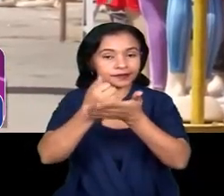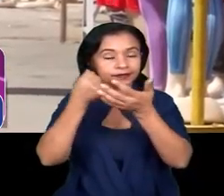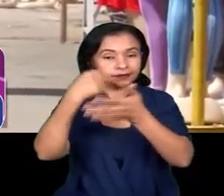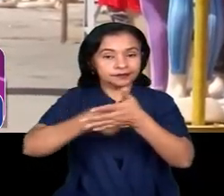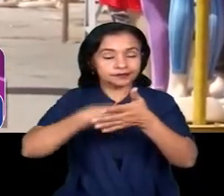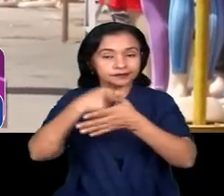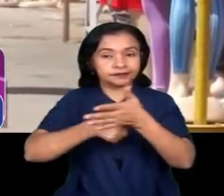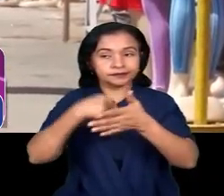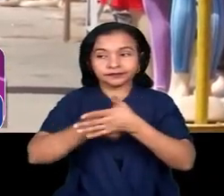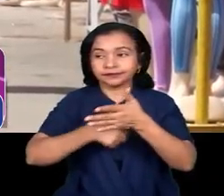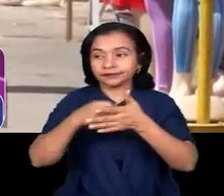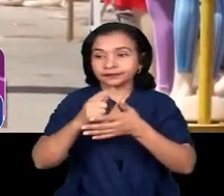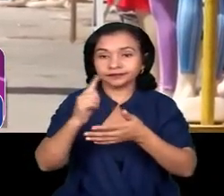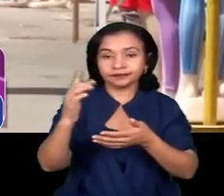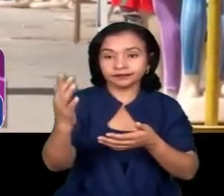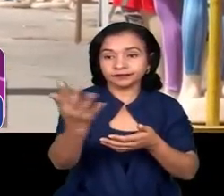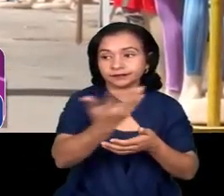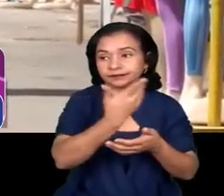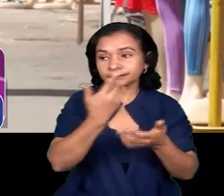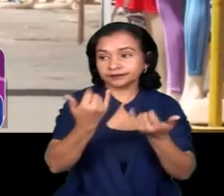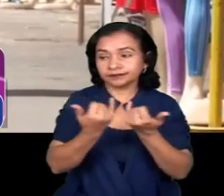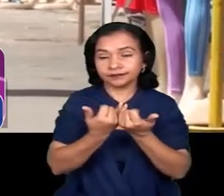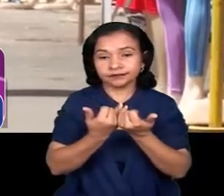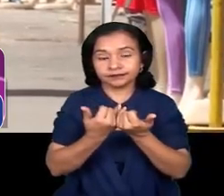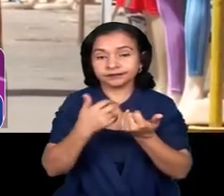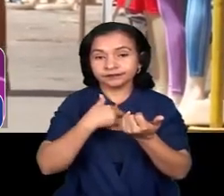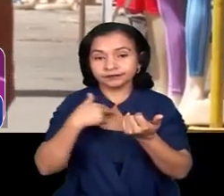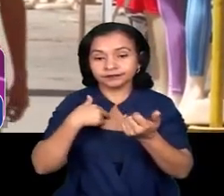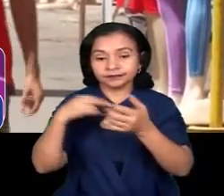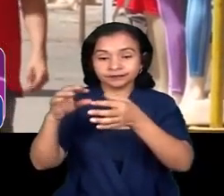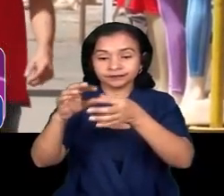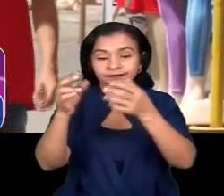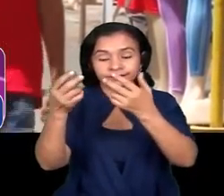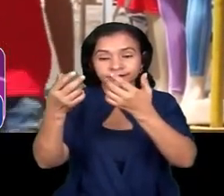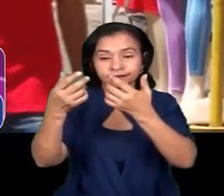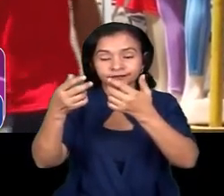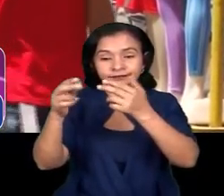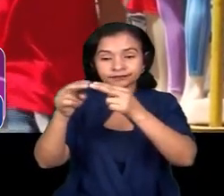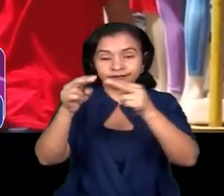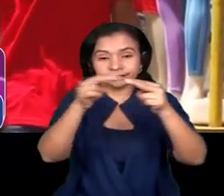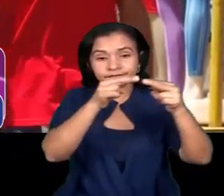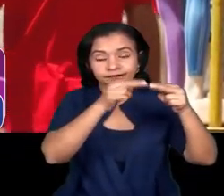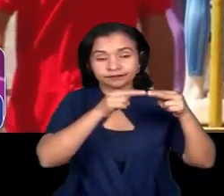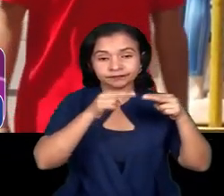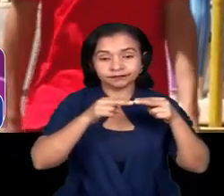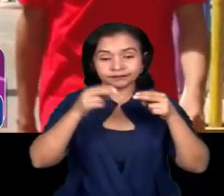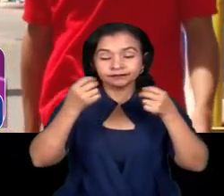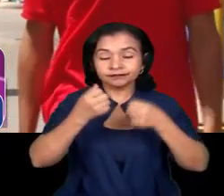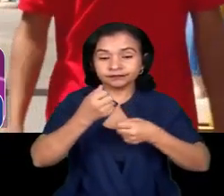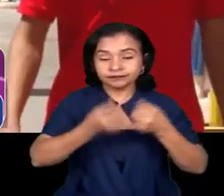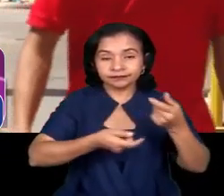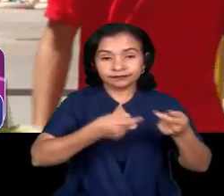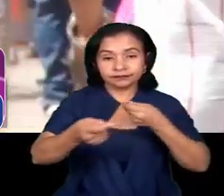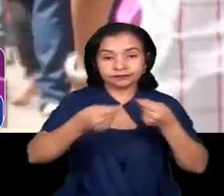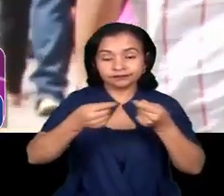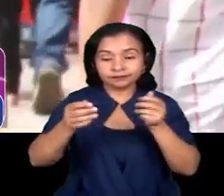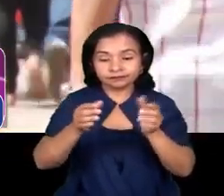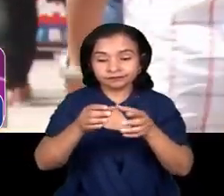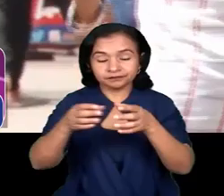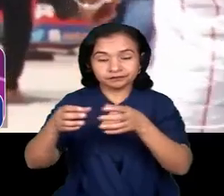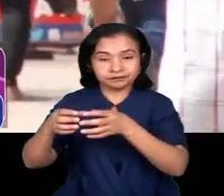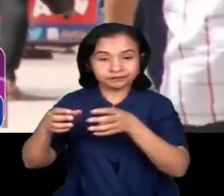Cuando nosotros fortalezcamos todo ese andamiaje que tenemos de todos esos emprendedurismos, de todas esas empresas privadas,